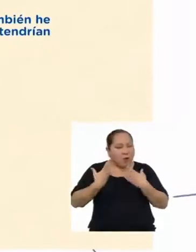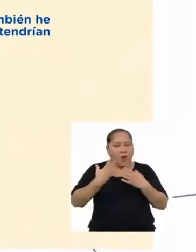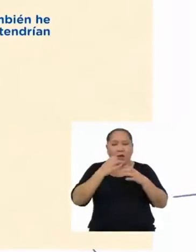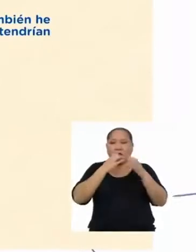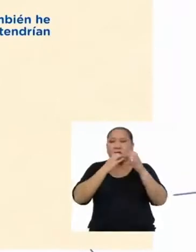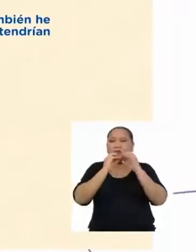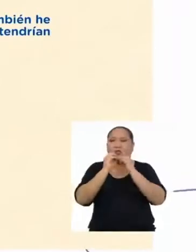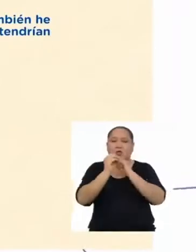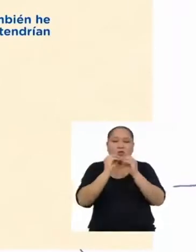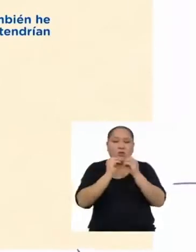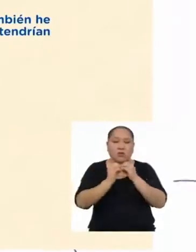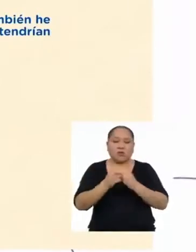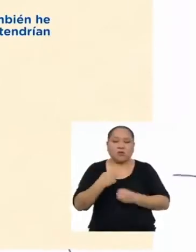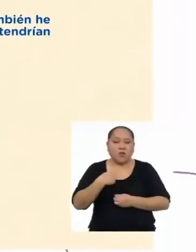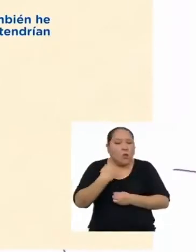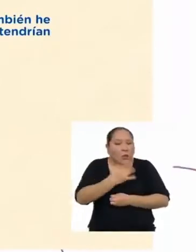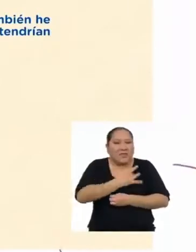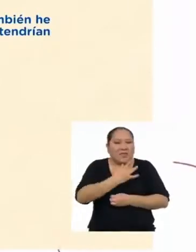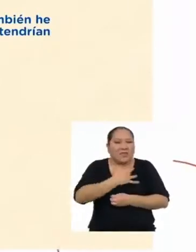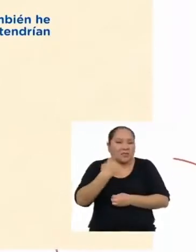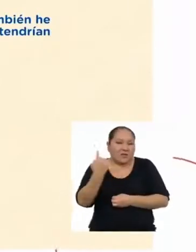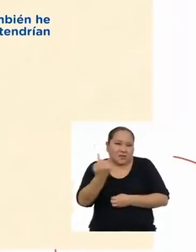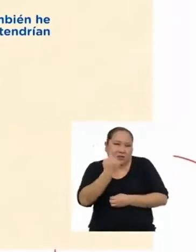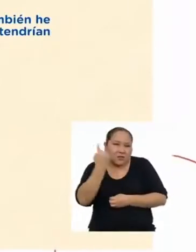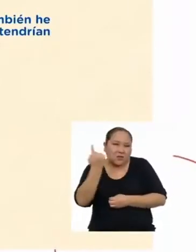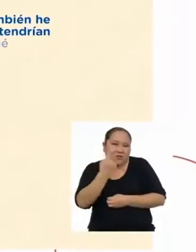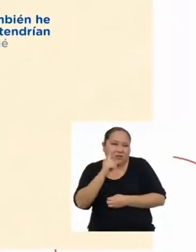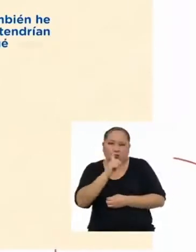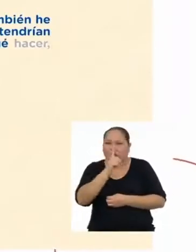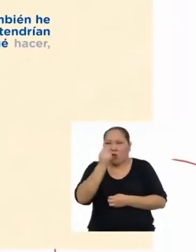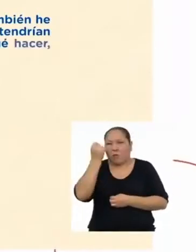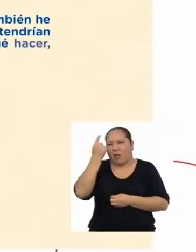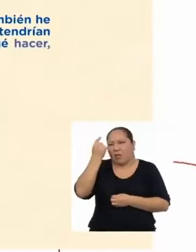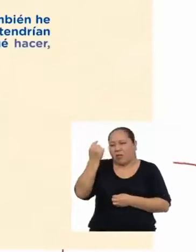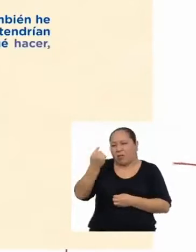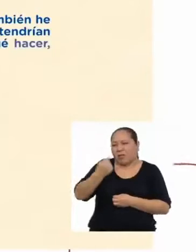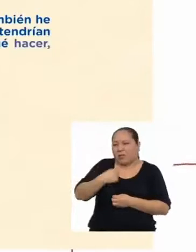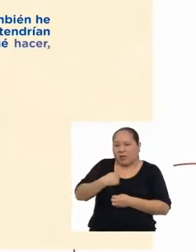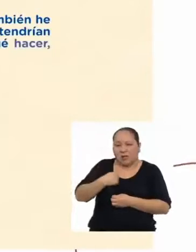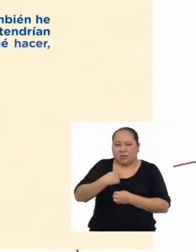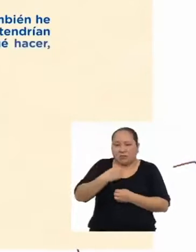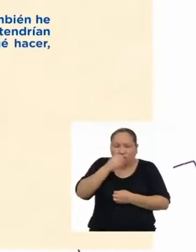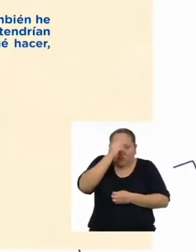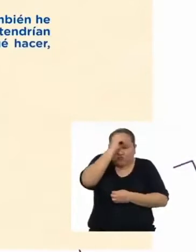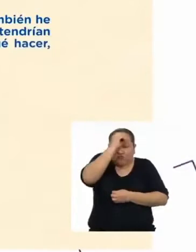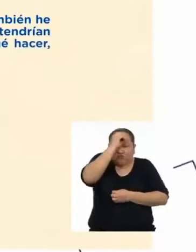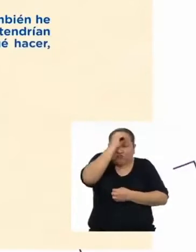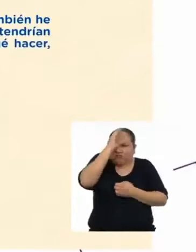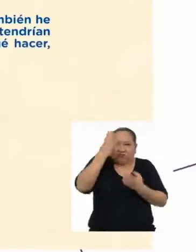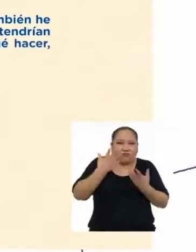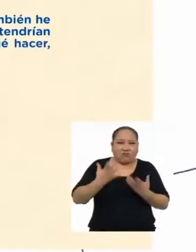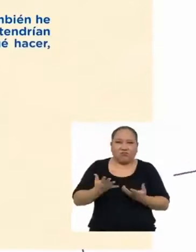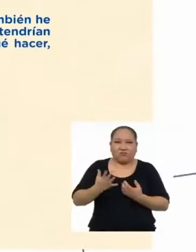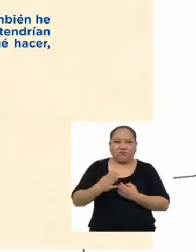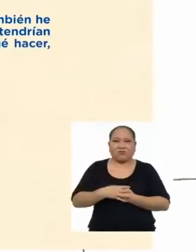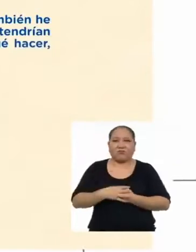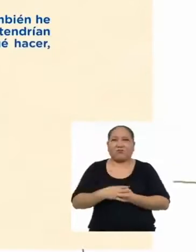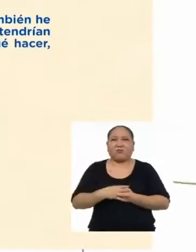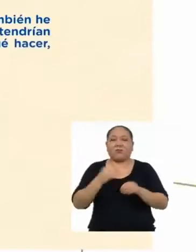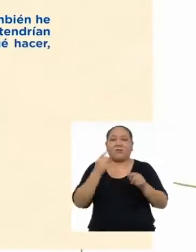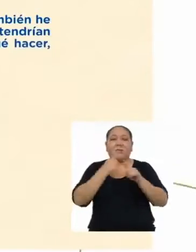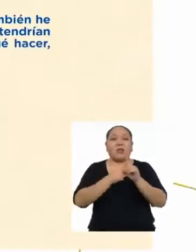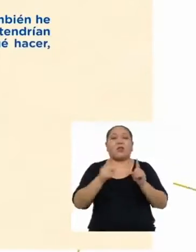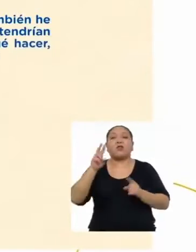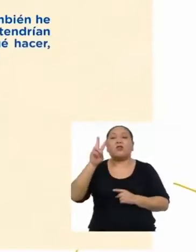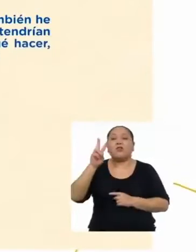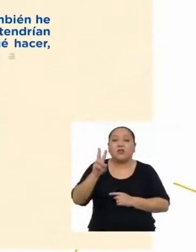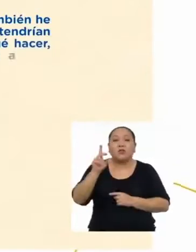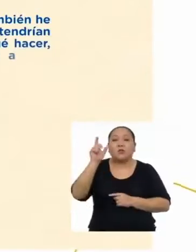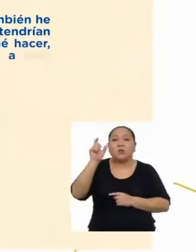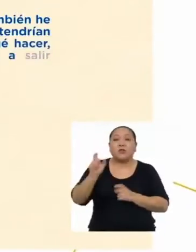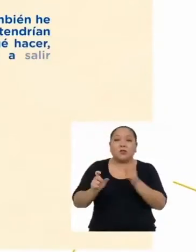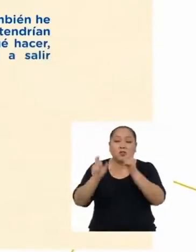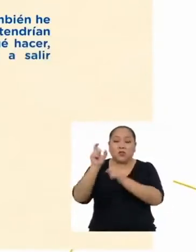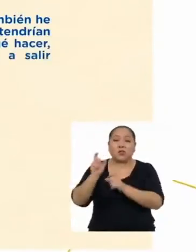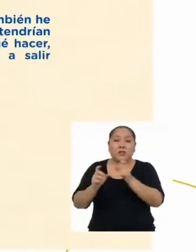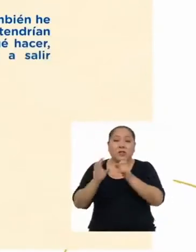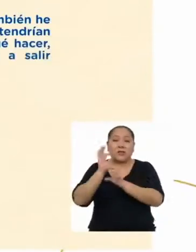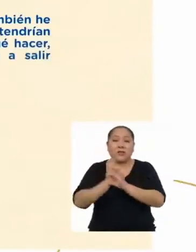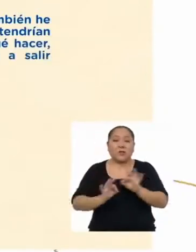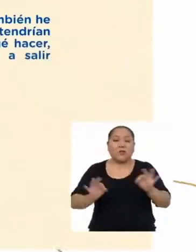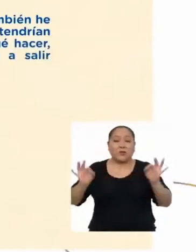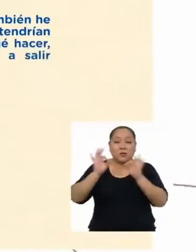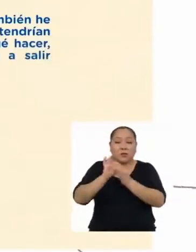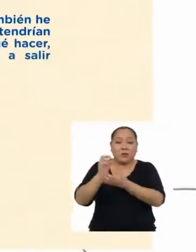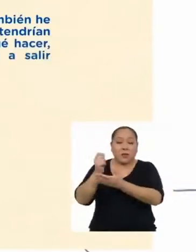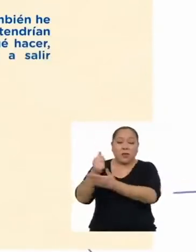solo, incomprendido y no sabía qué hacer. Pero dos personas muy importantes me ayudaron a